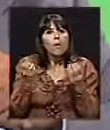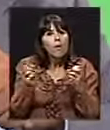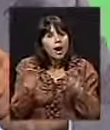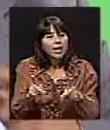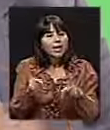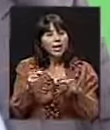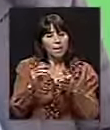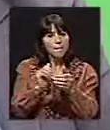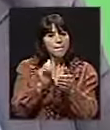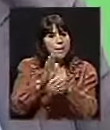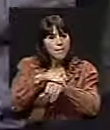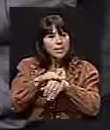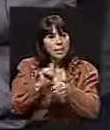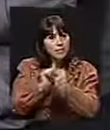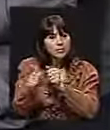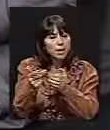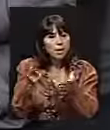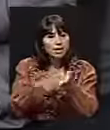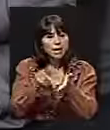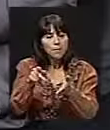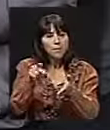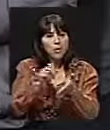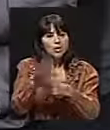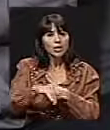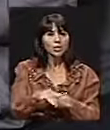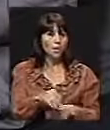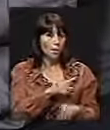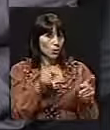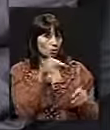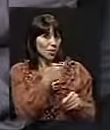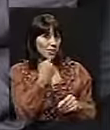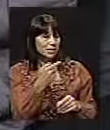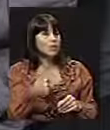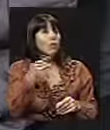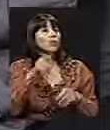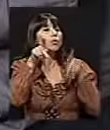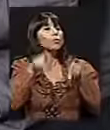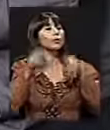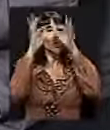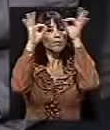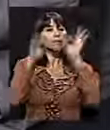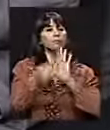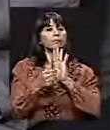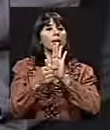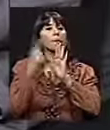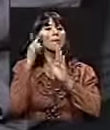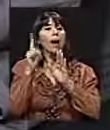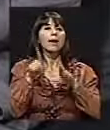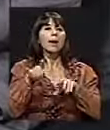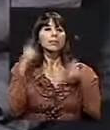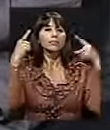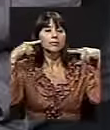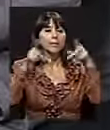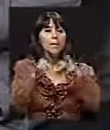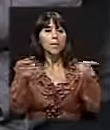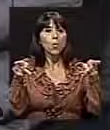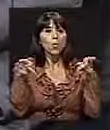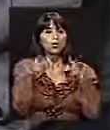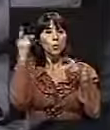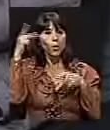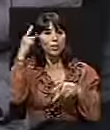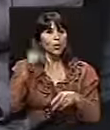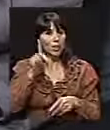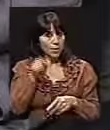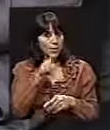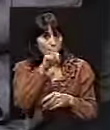un tema partidario. Pero precisamente usted dice, cuando alguien se postula a un puesto político, debería consultársele esos planes, ¿verdad?